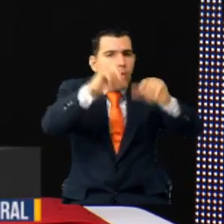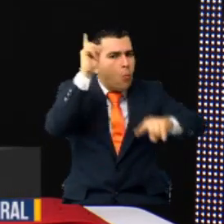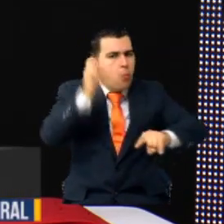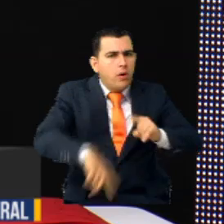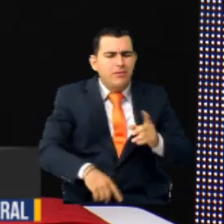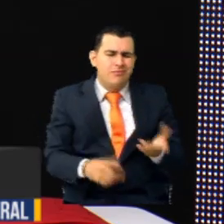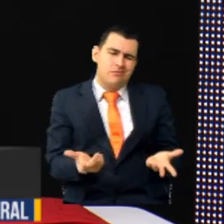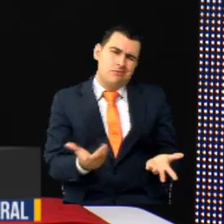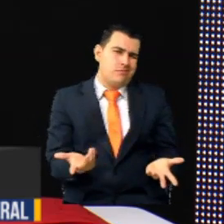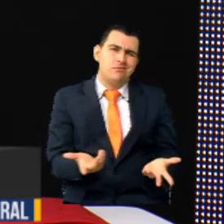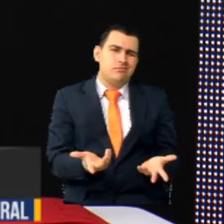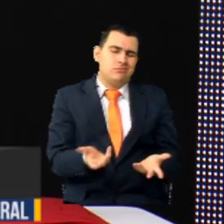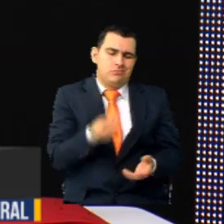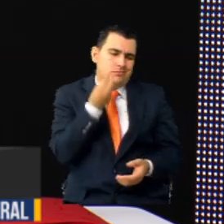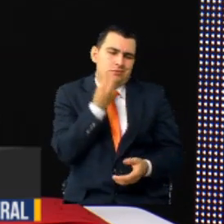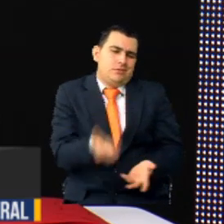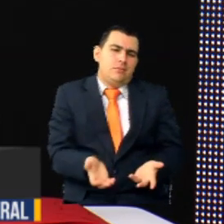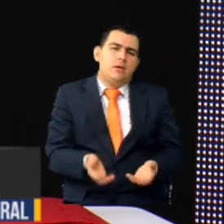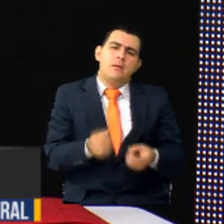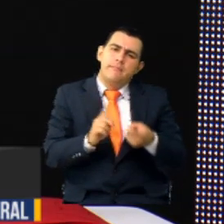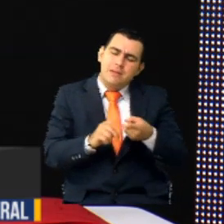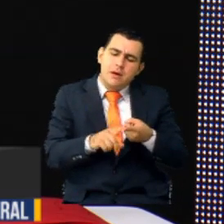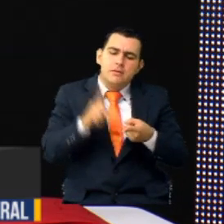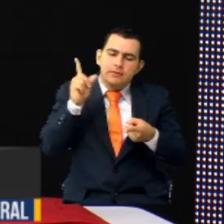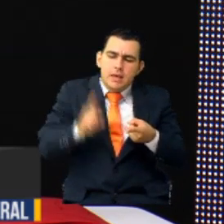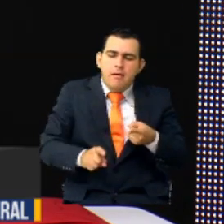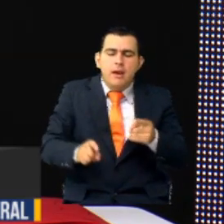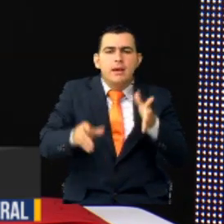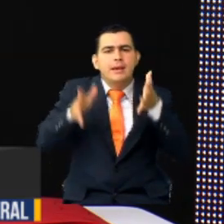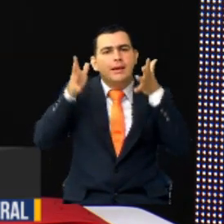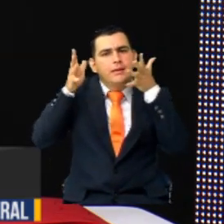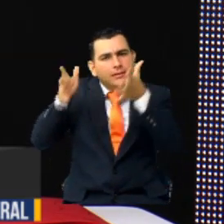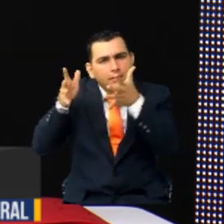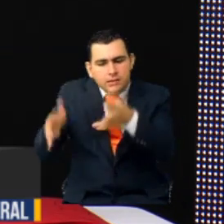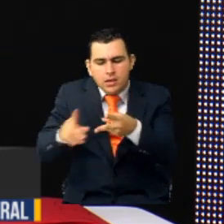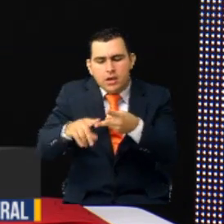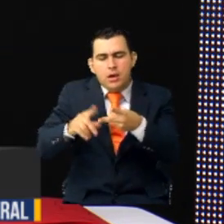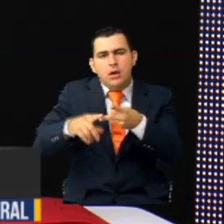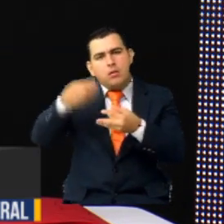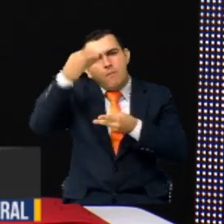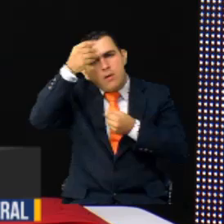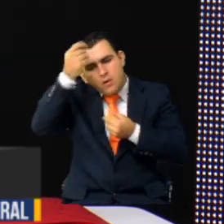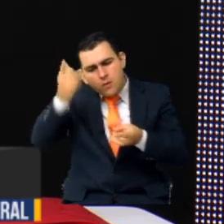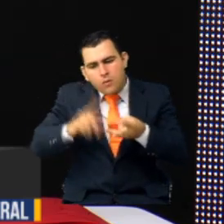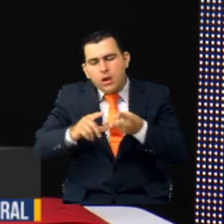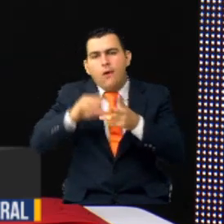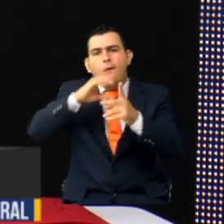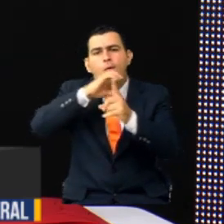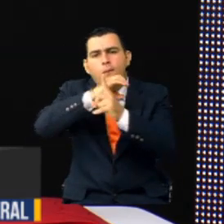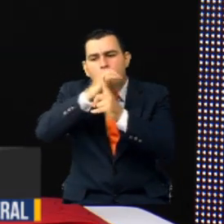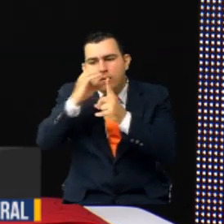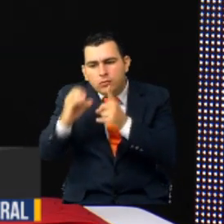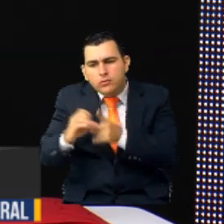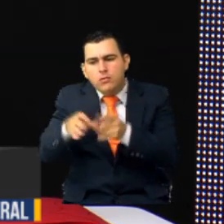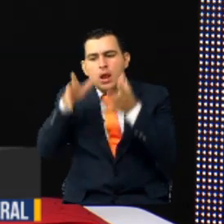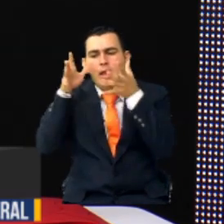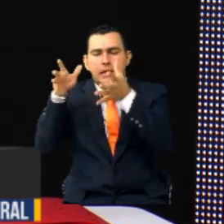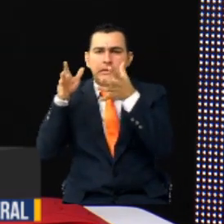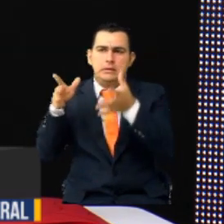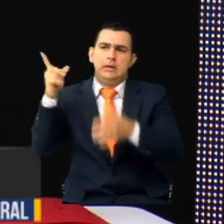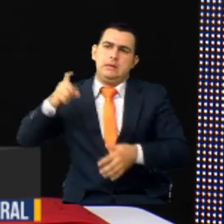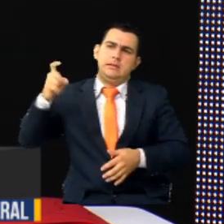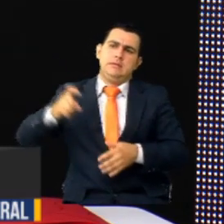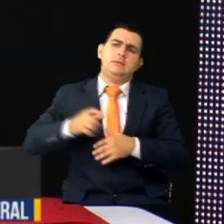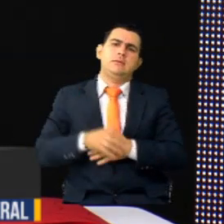generar cultura ciudadana y por eso en el gobierno de Darío Alcalde, y eso lo vamos a aplicar ya a partir